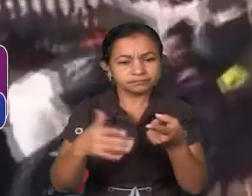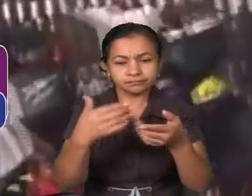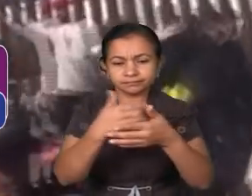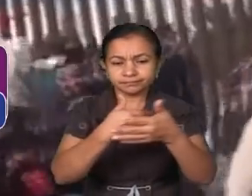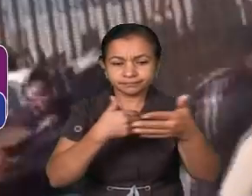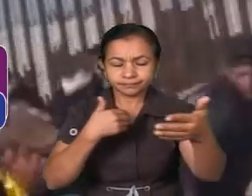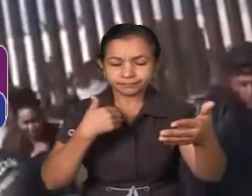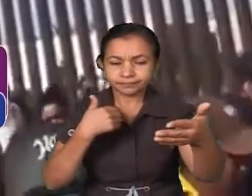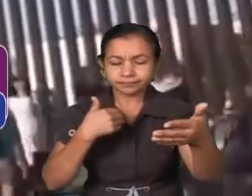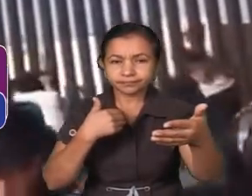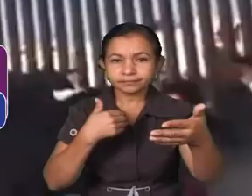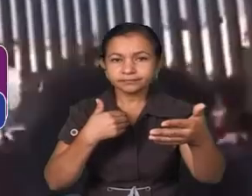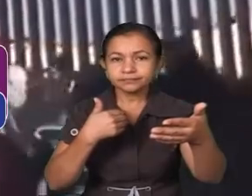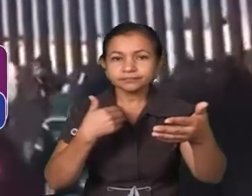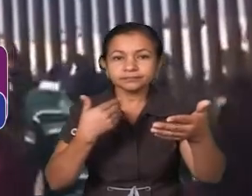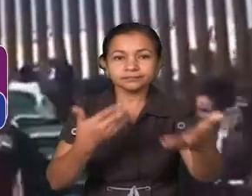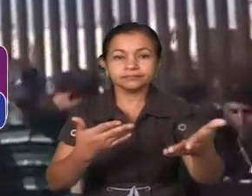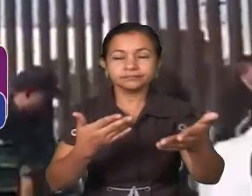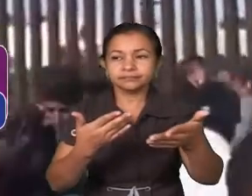solicitado